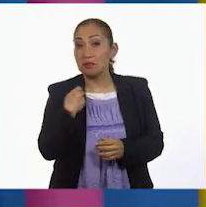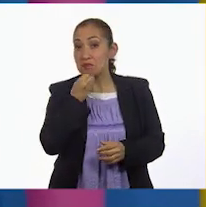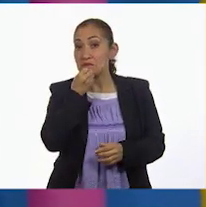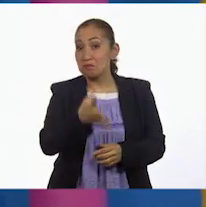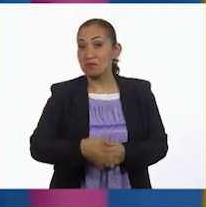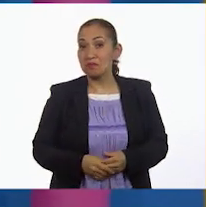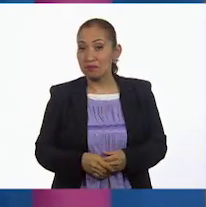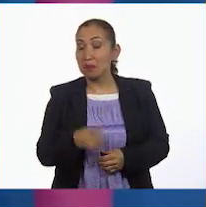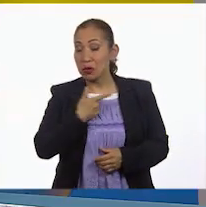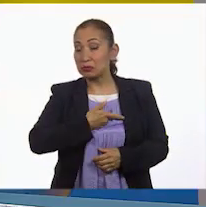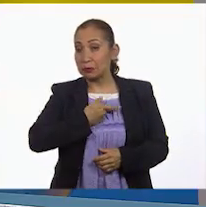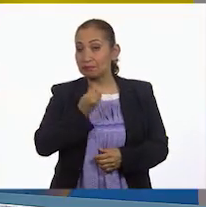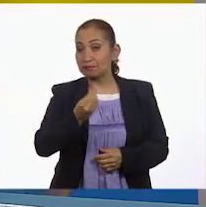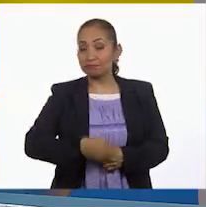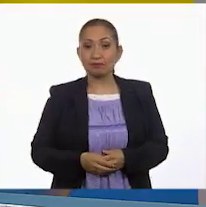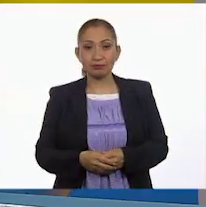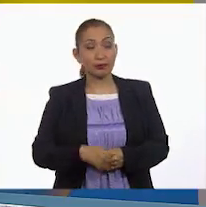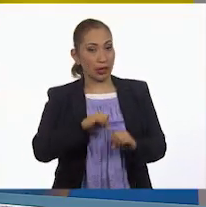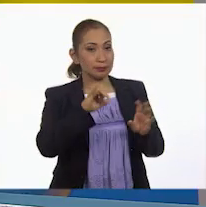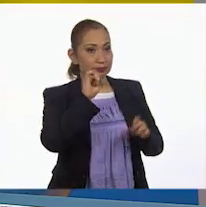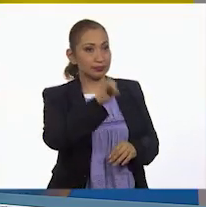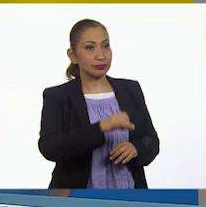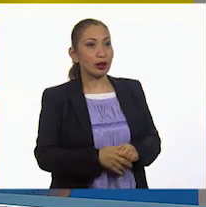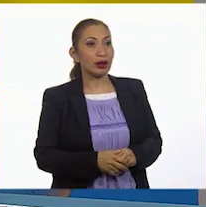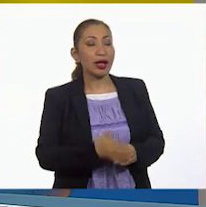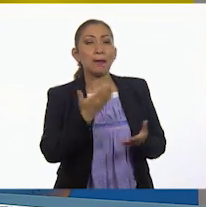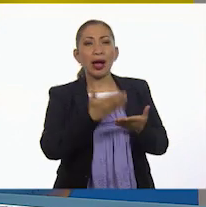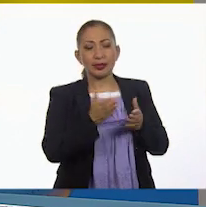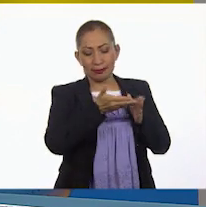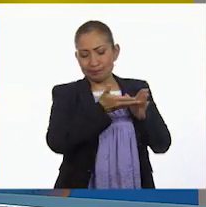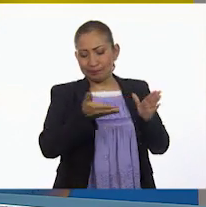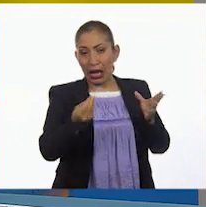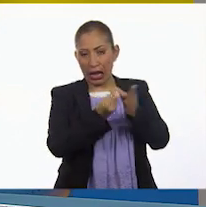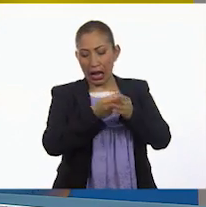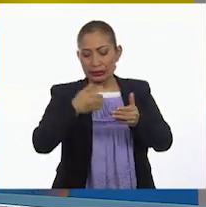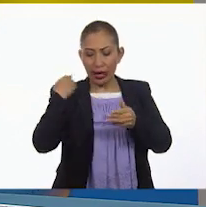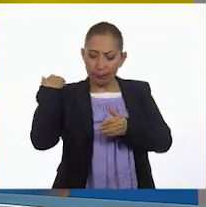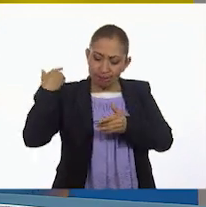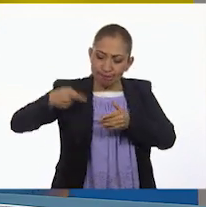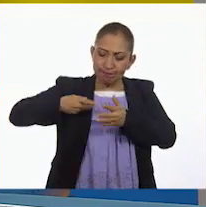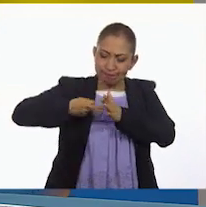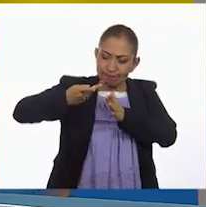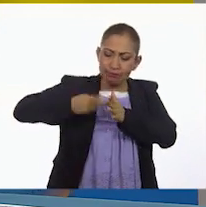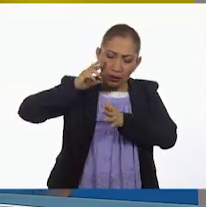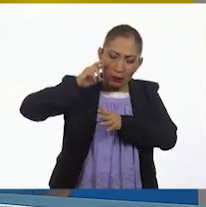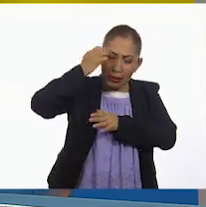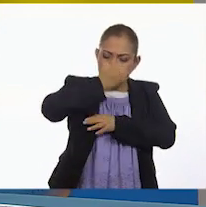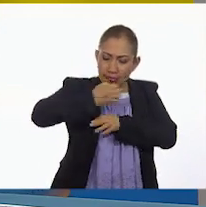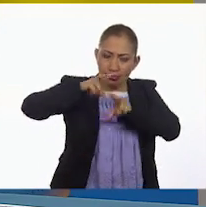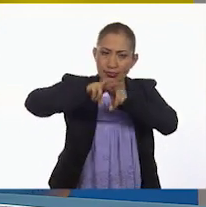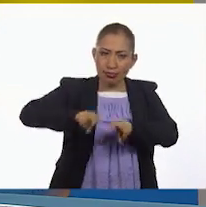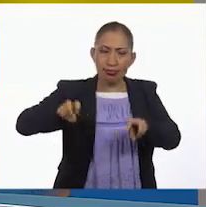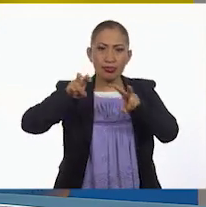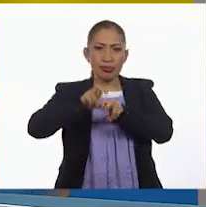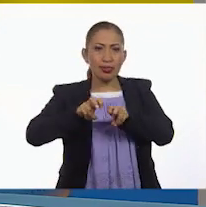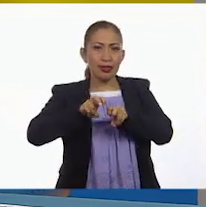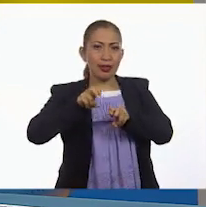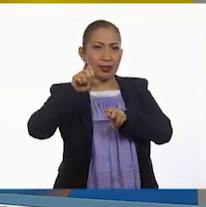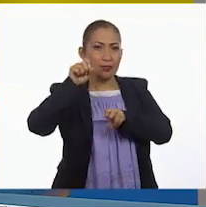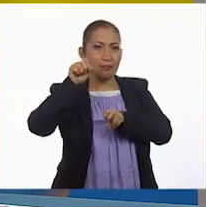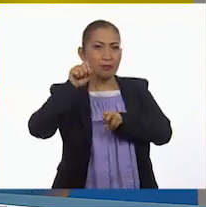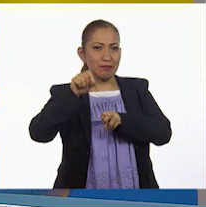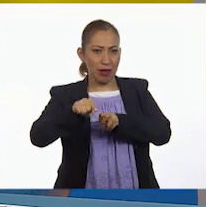padre, eso me gusta mucho. Claro que sí, y a lo largo de estas sesiones hemos venido analizando precisamente en